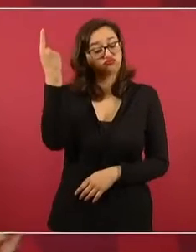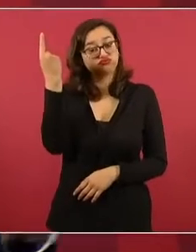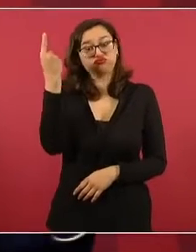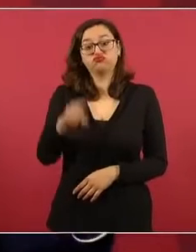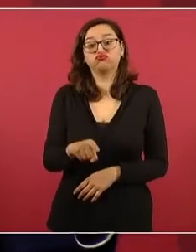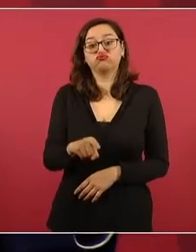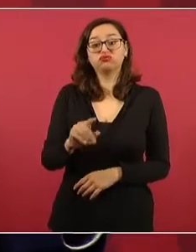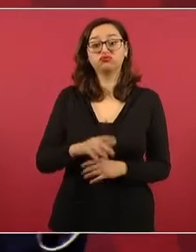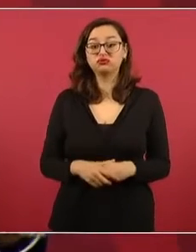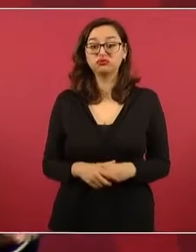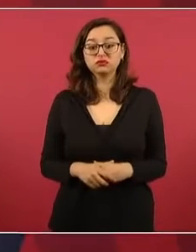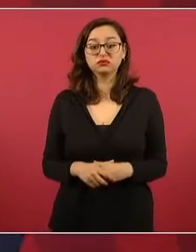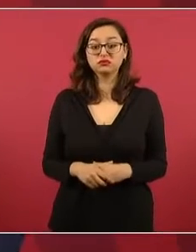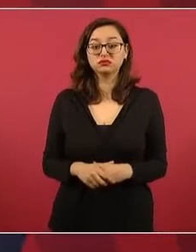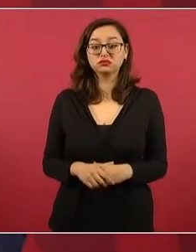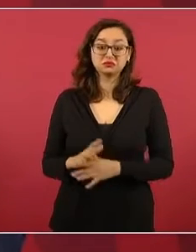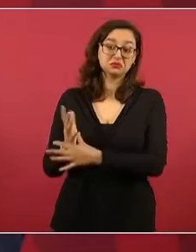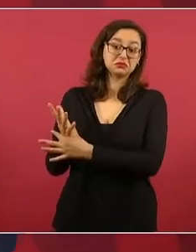no